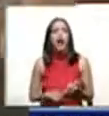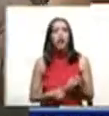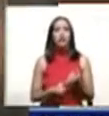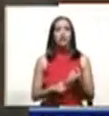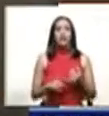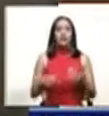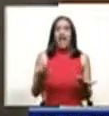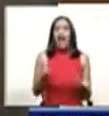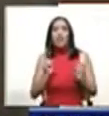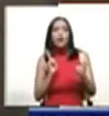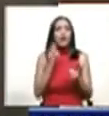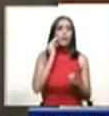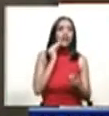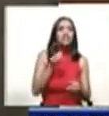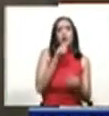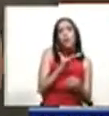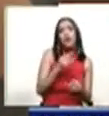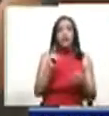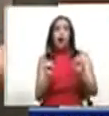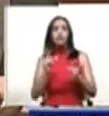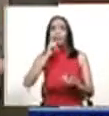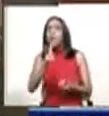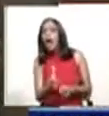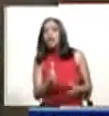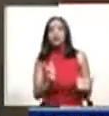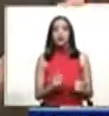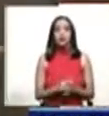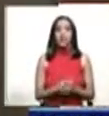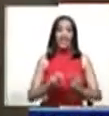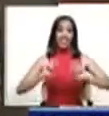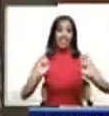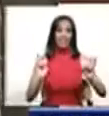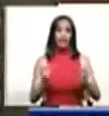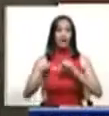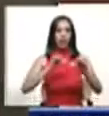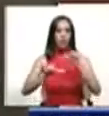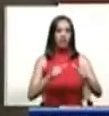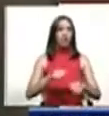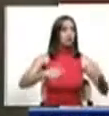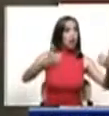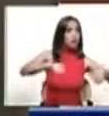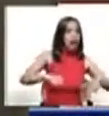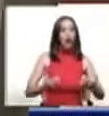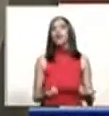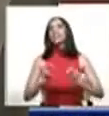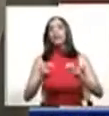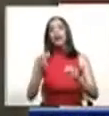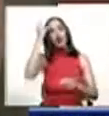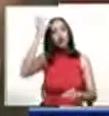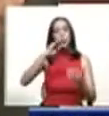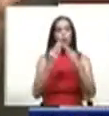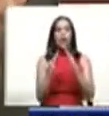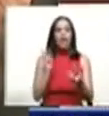experiencias, algunas positivas, otras negativas, ¿verdad? El tema de las cooperativas, ¿funcionó o no funcionó? El tema de los consejos comunales, ¿alguna gente le